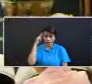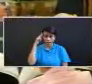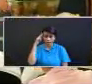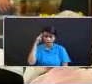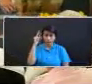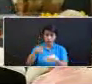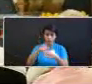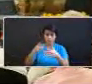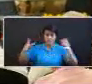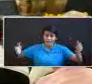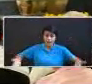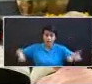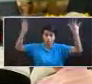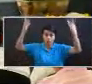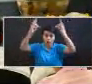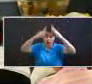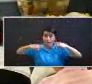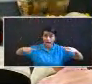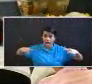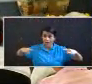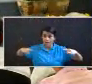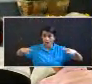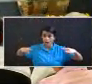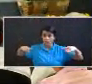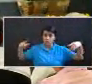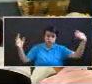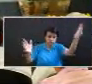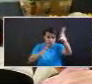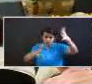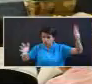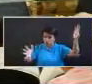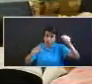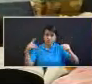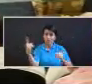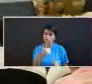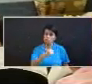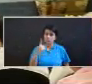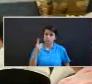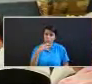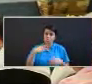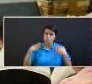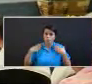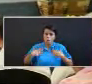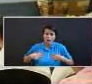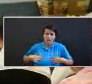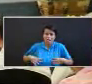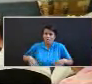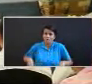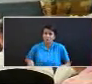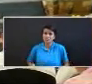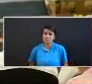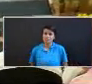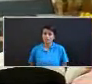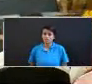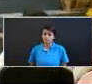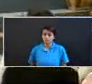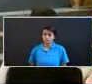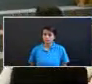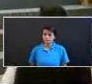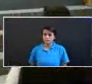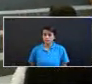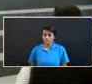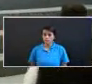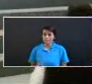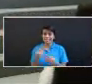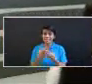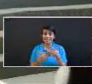cuando se levantó la carpa y todos mojados. No, porque eran, se estaban pasando para los Estados